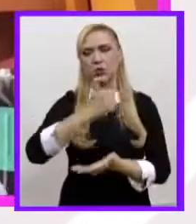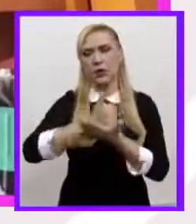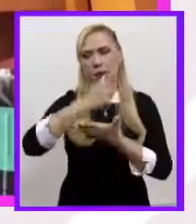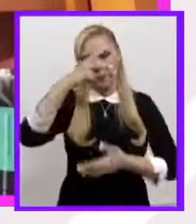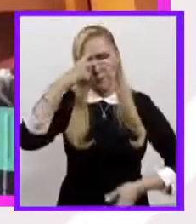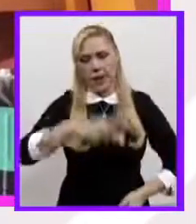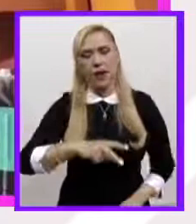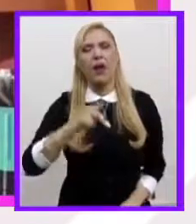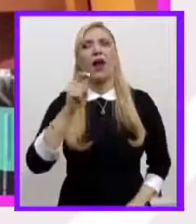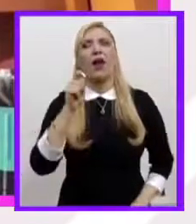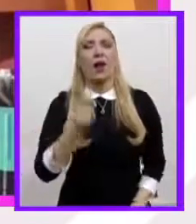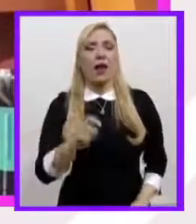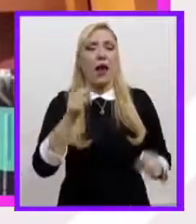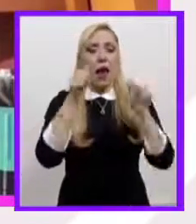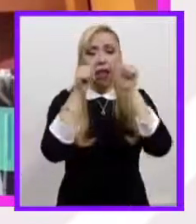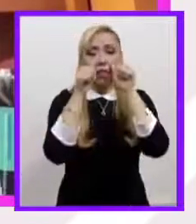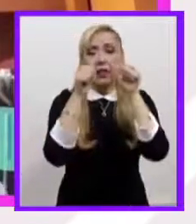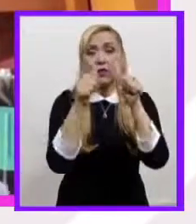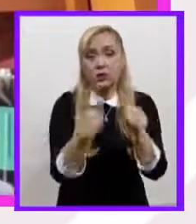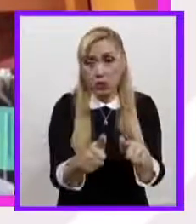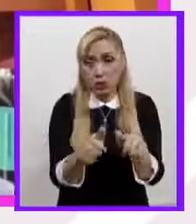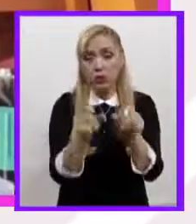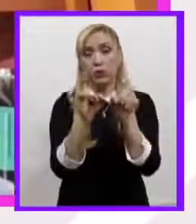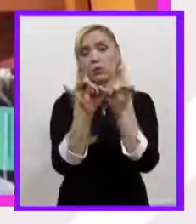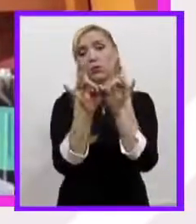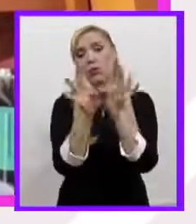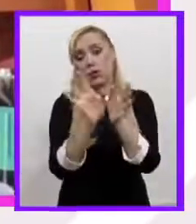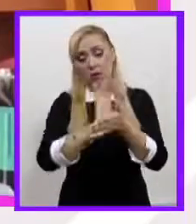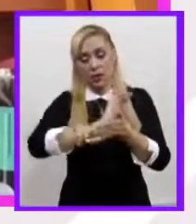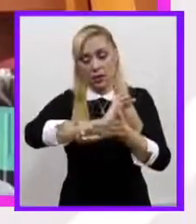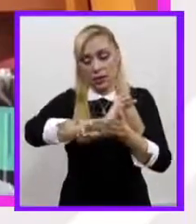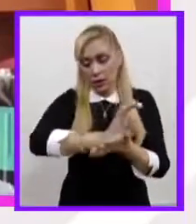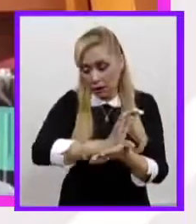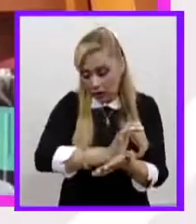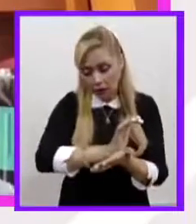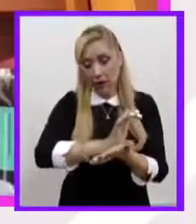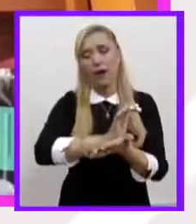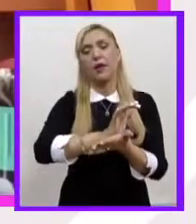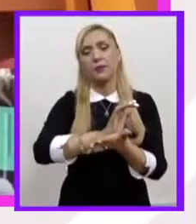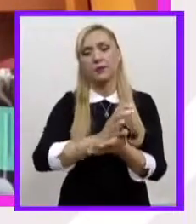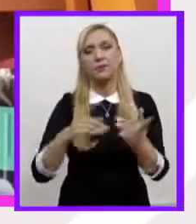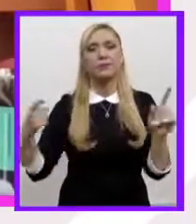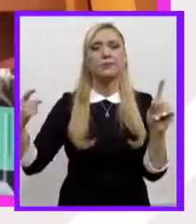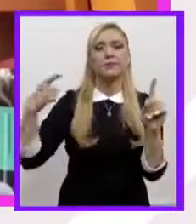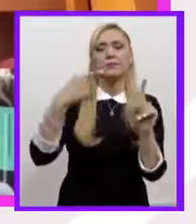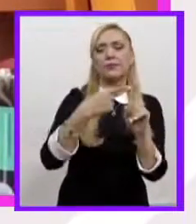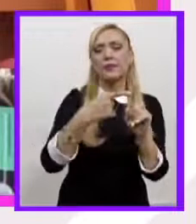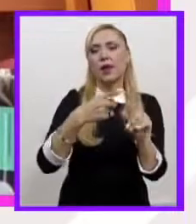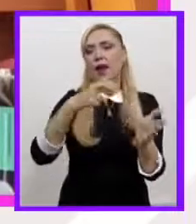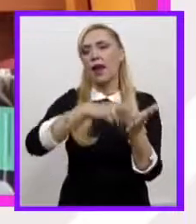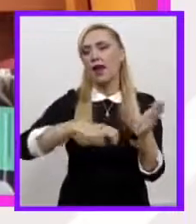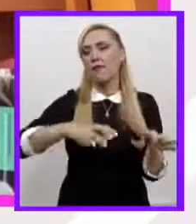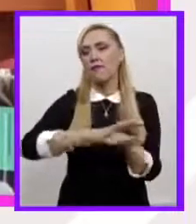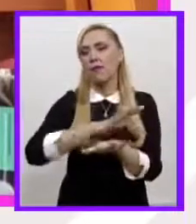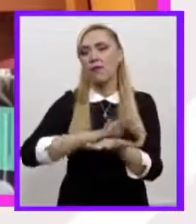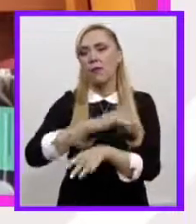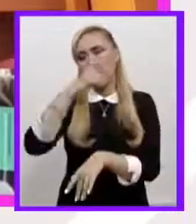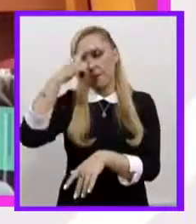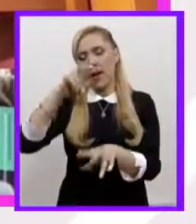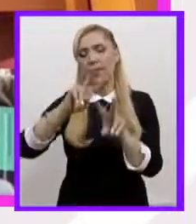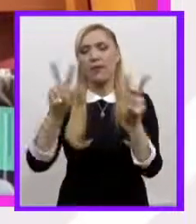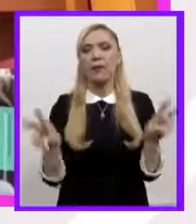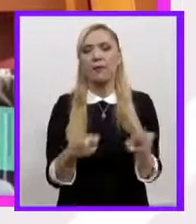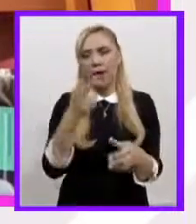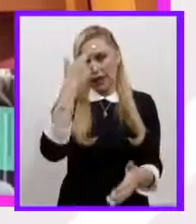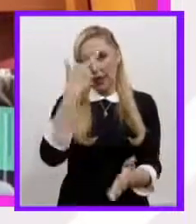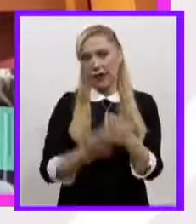México, la atención a los casos de discriminación, y se centra también la reforma en el tema del